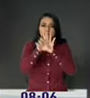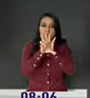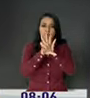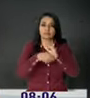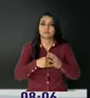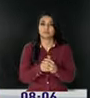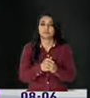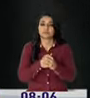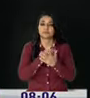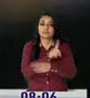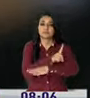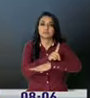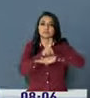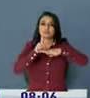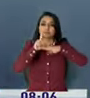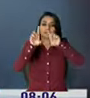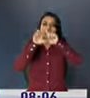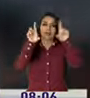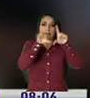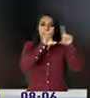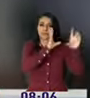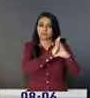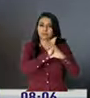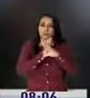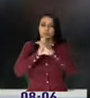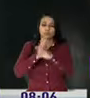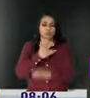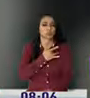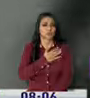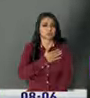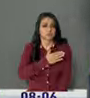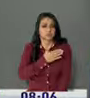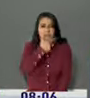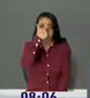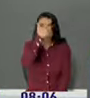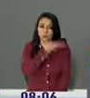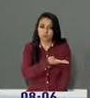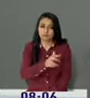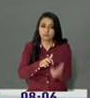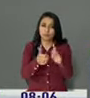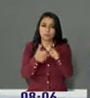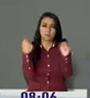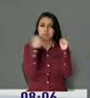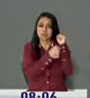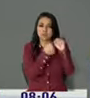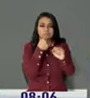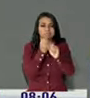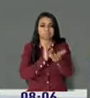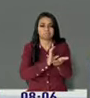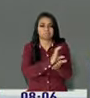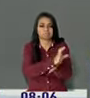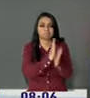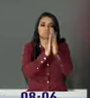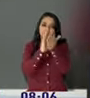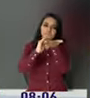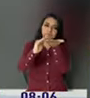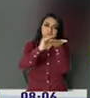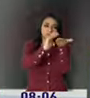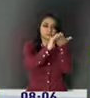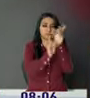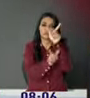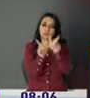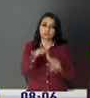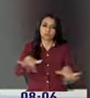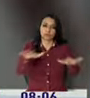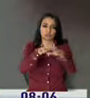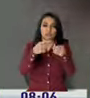de la cooperativa lamentan y rechazan este tipo de actos violentos, por lo que solicitan disculpas a la ciudadanía